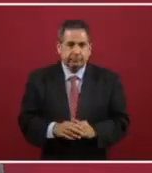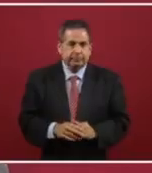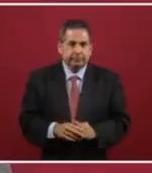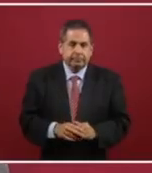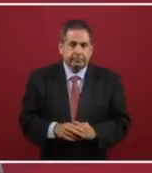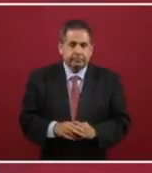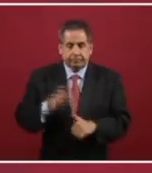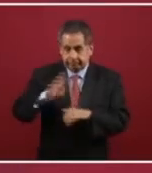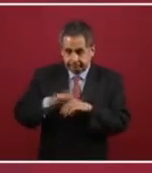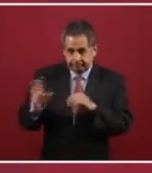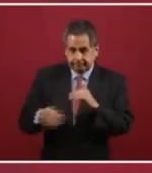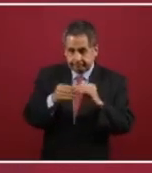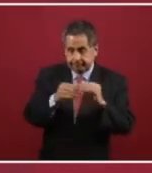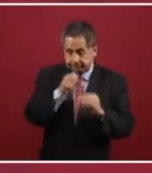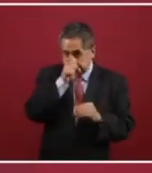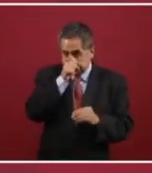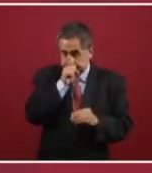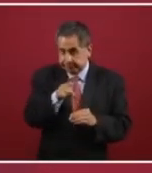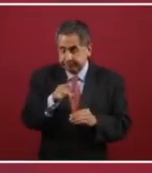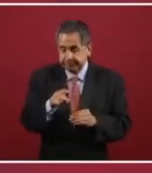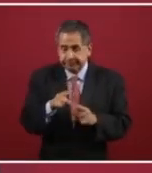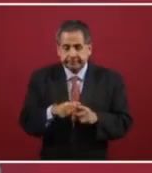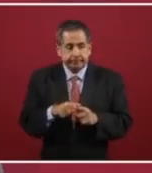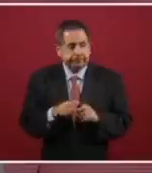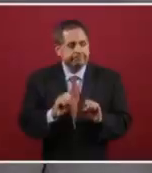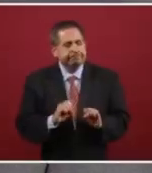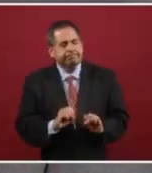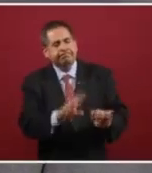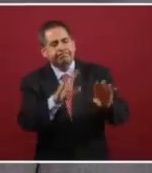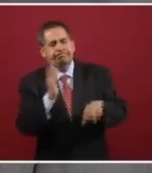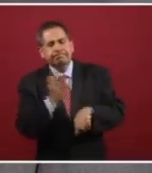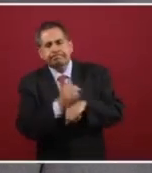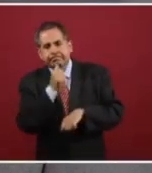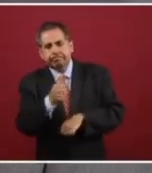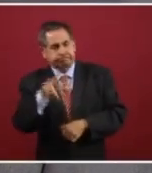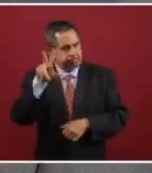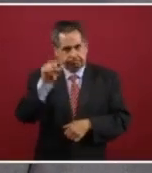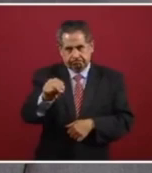Y agrego, cero impunidad.